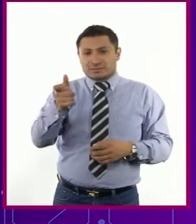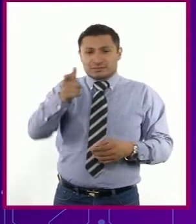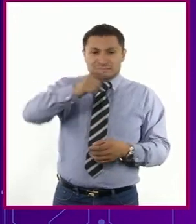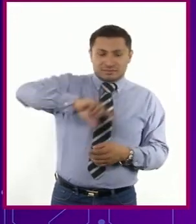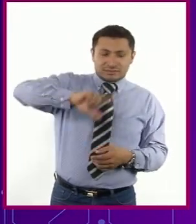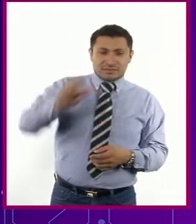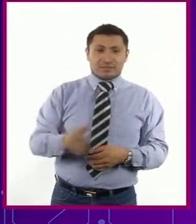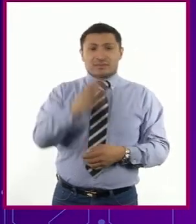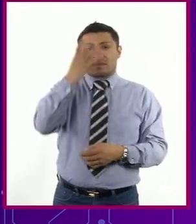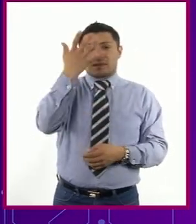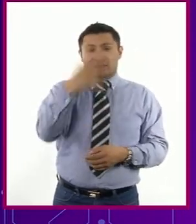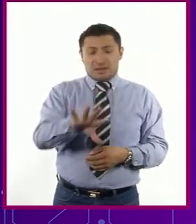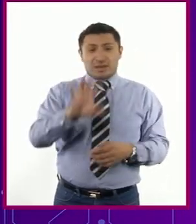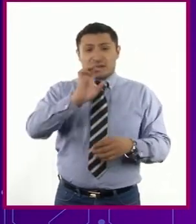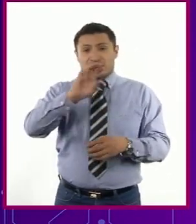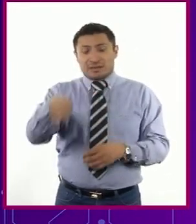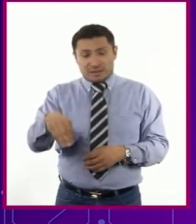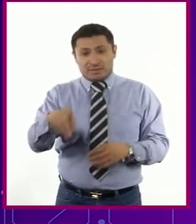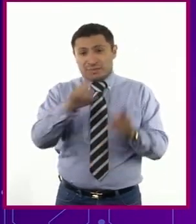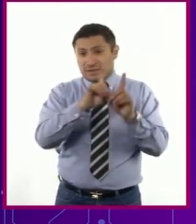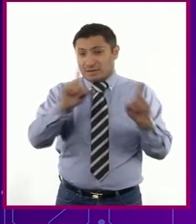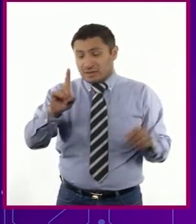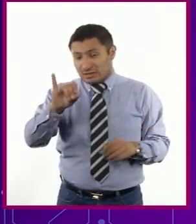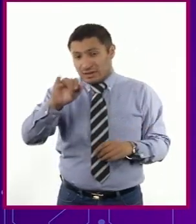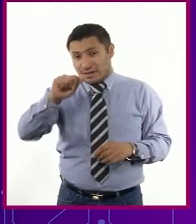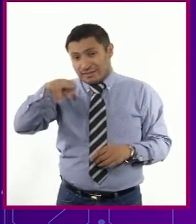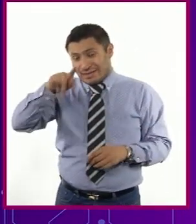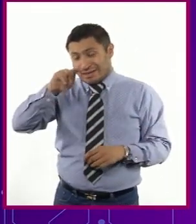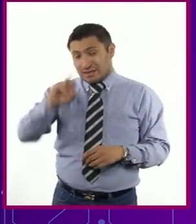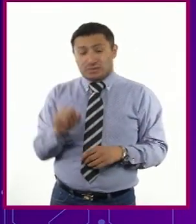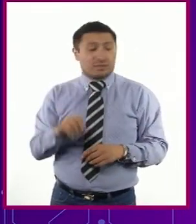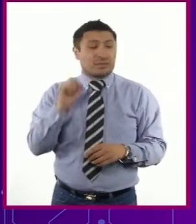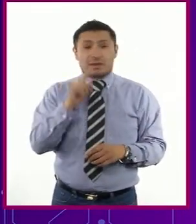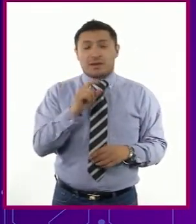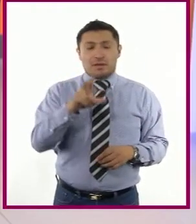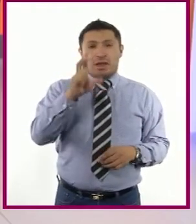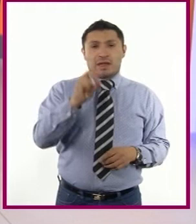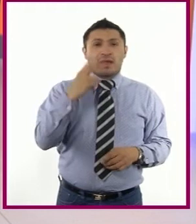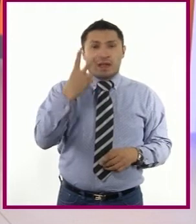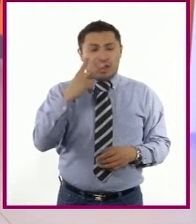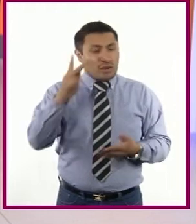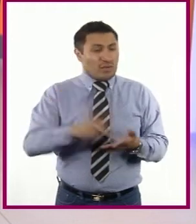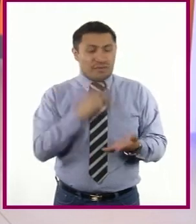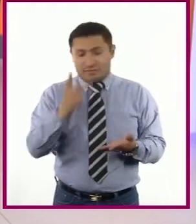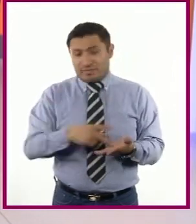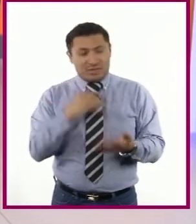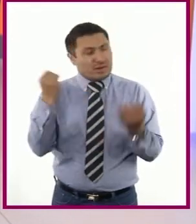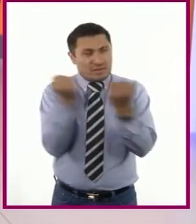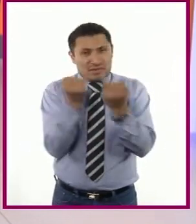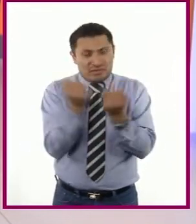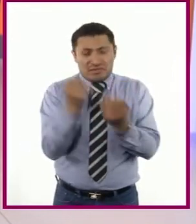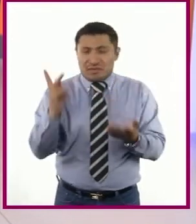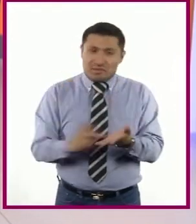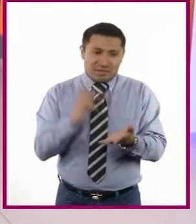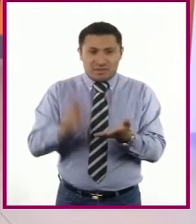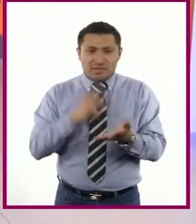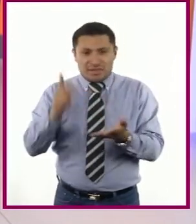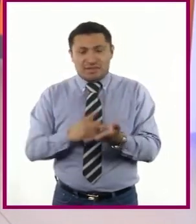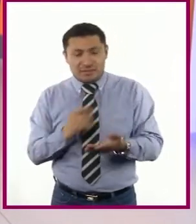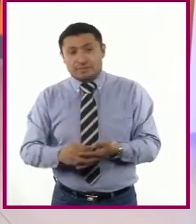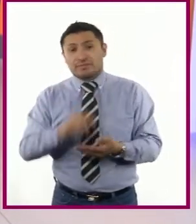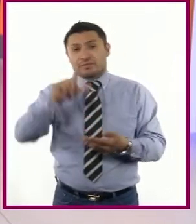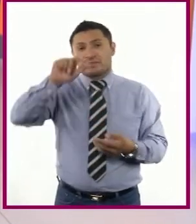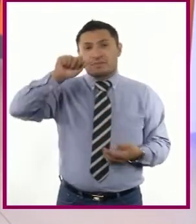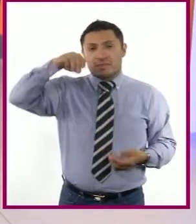centímetros de diámetro, que se repiten en la hoja de lámina 32 veces. La lámina utilizada es calibre